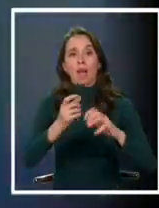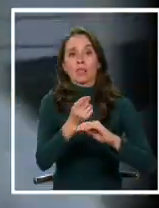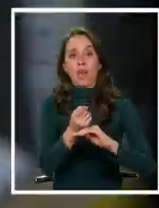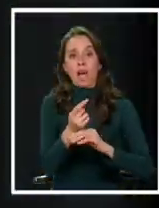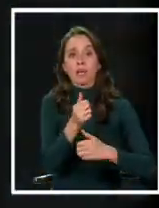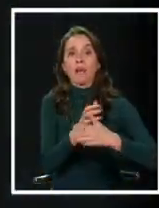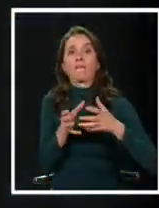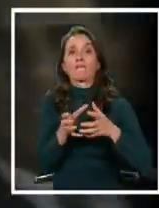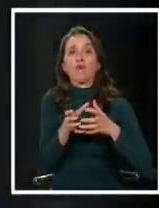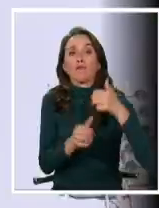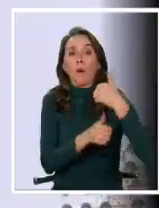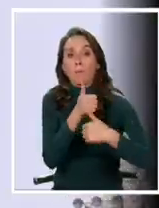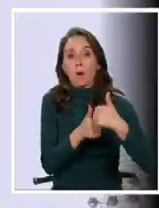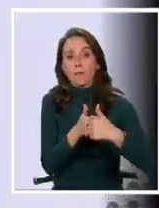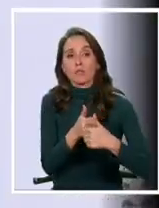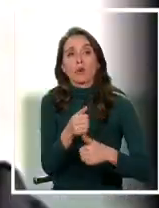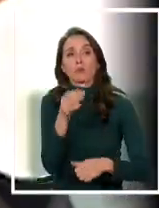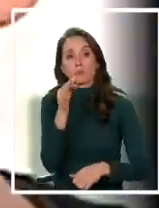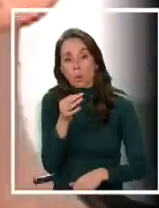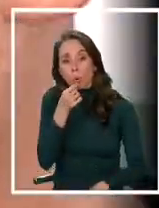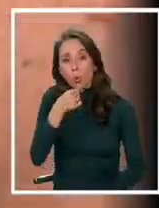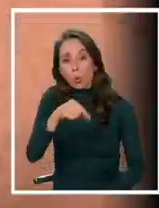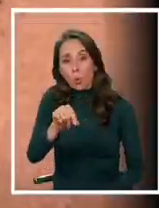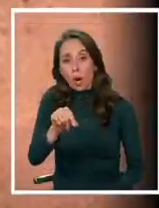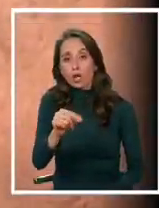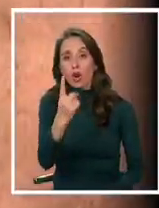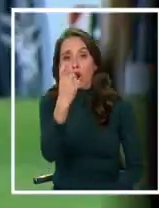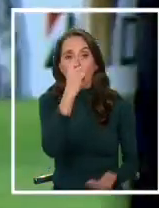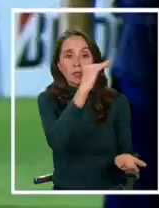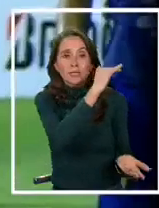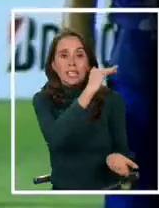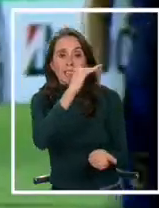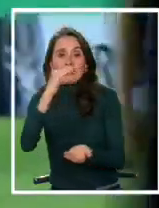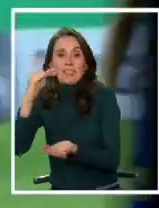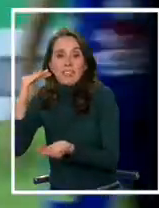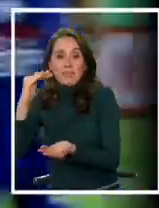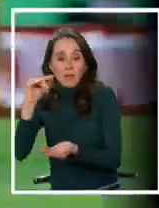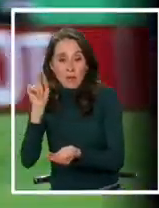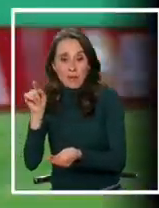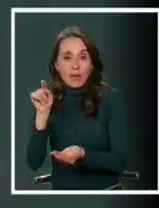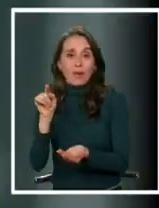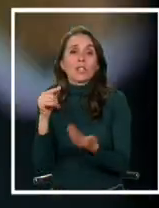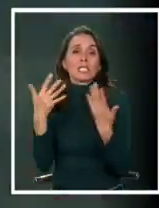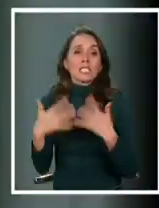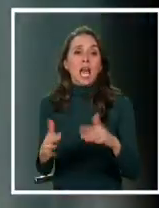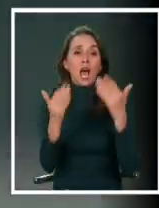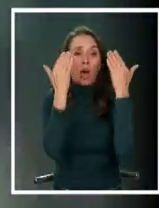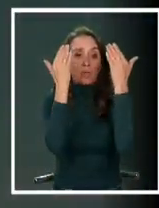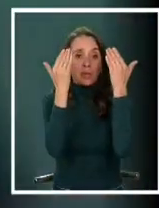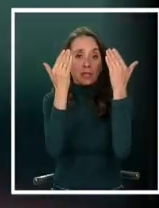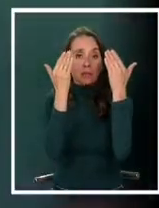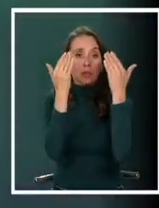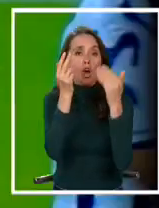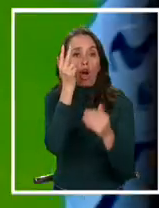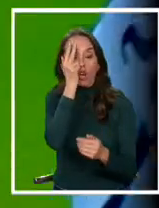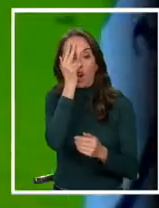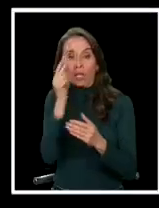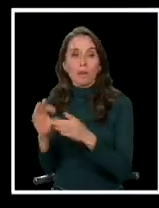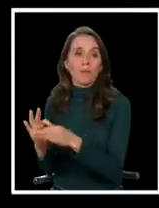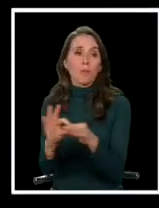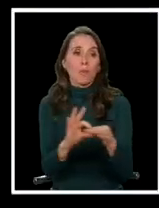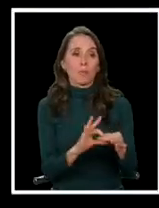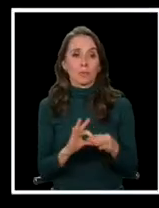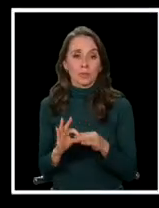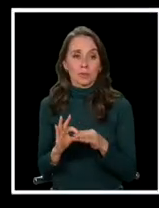fútbol profesional es prácticamente inminente con 11 títulos en su carrera ya se despidió de coquimbo